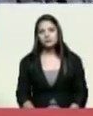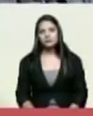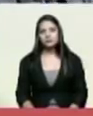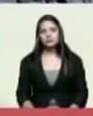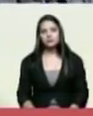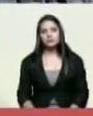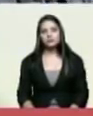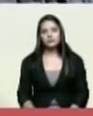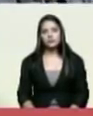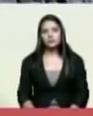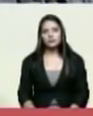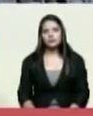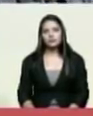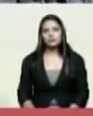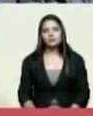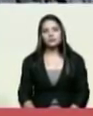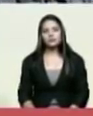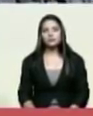A veces